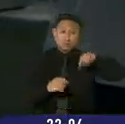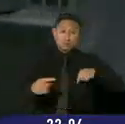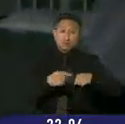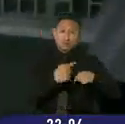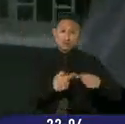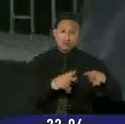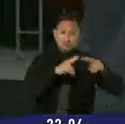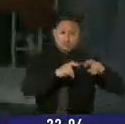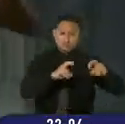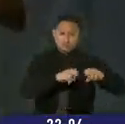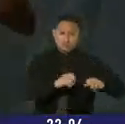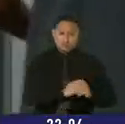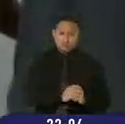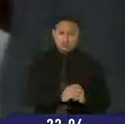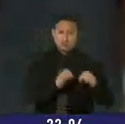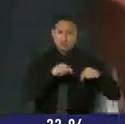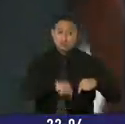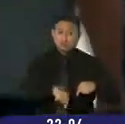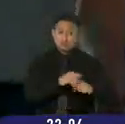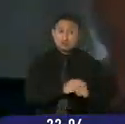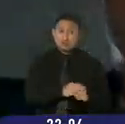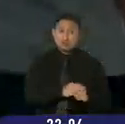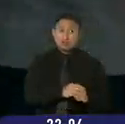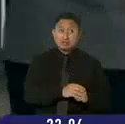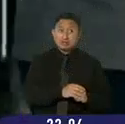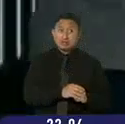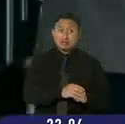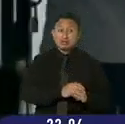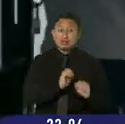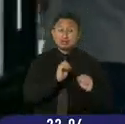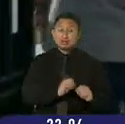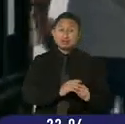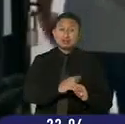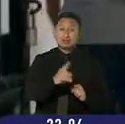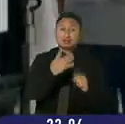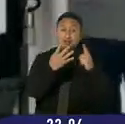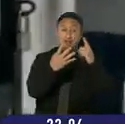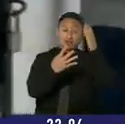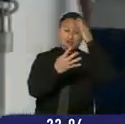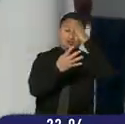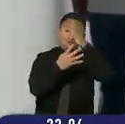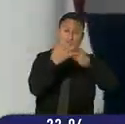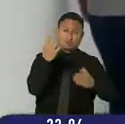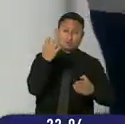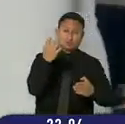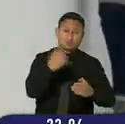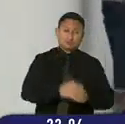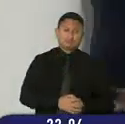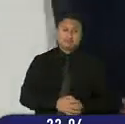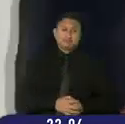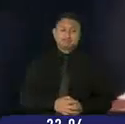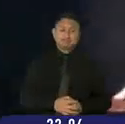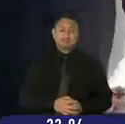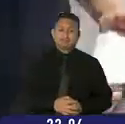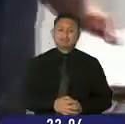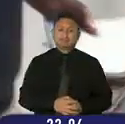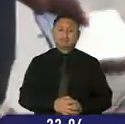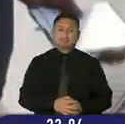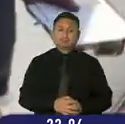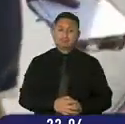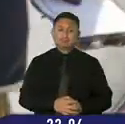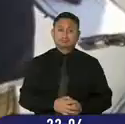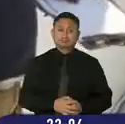que incluso causó la mutilación de varios dedos de la víctima. Desde Los Ríos, informó Odette